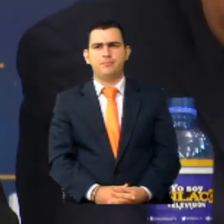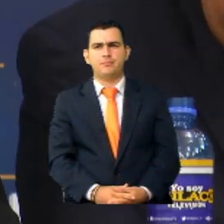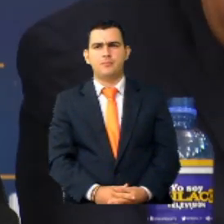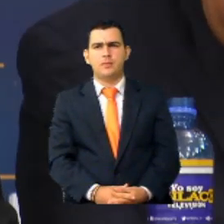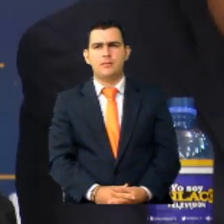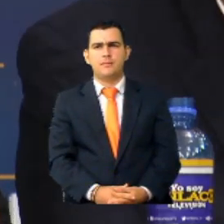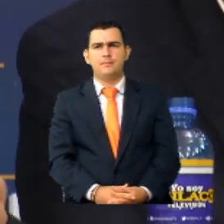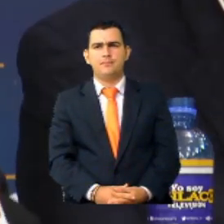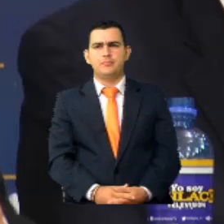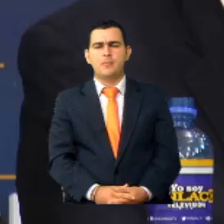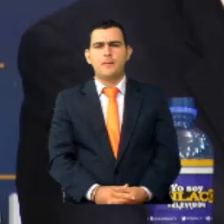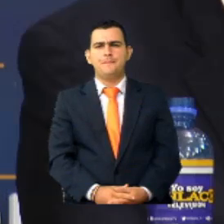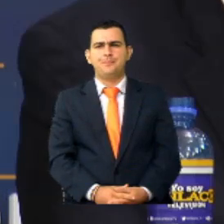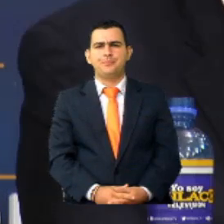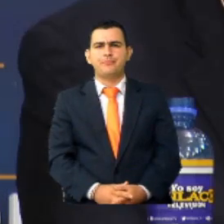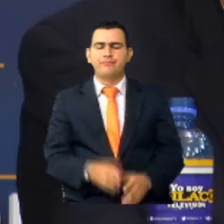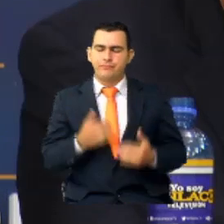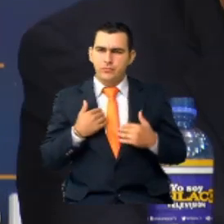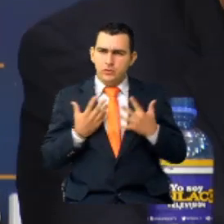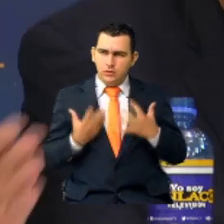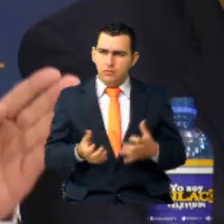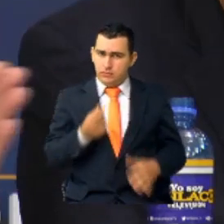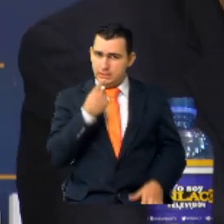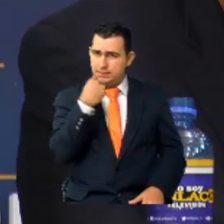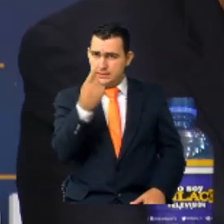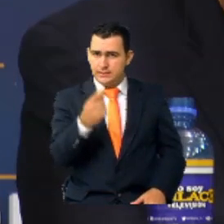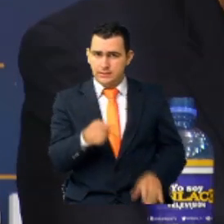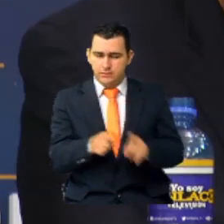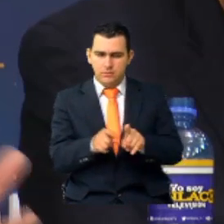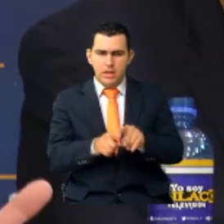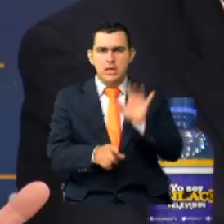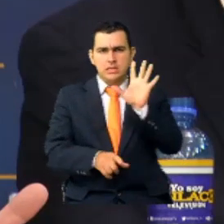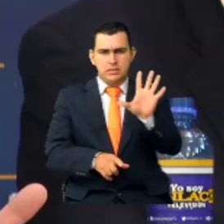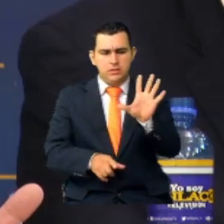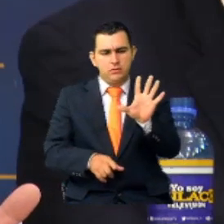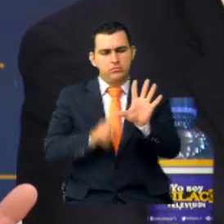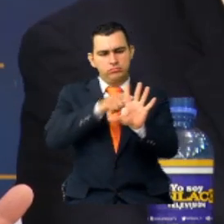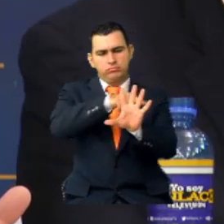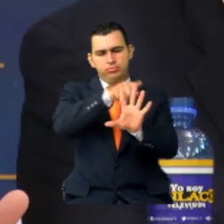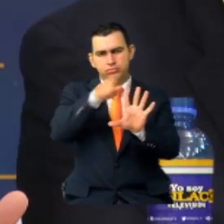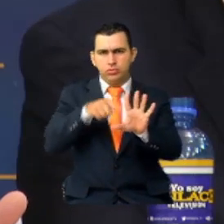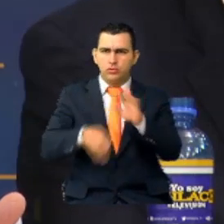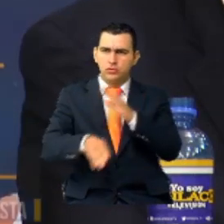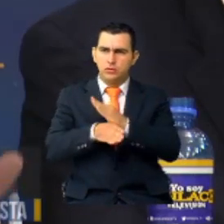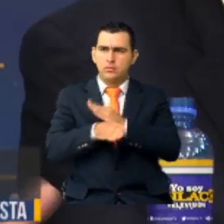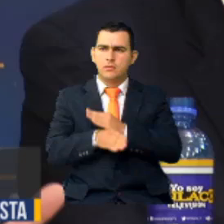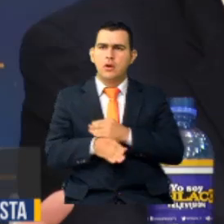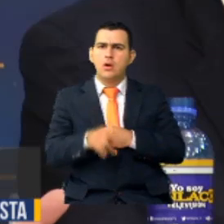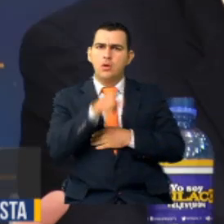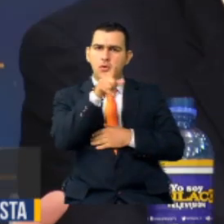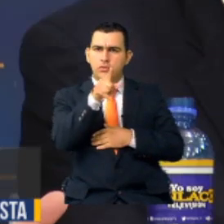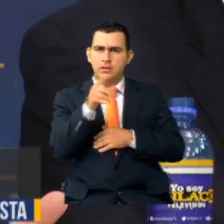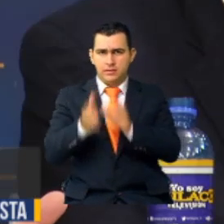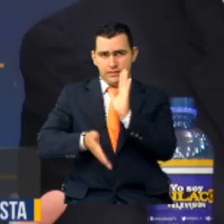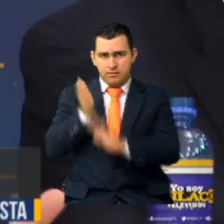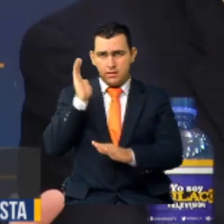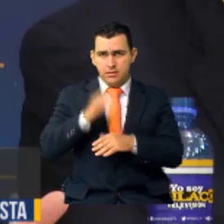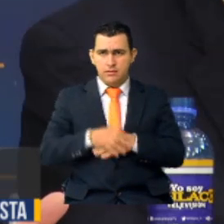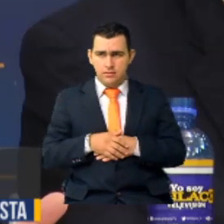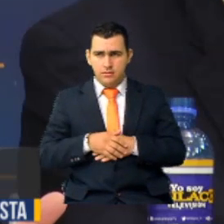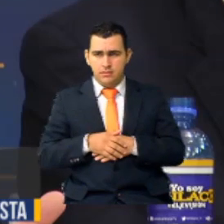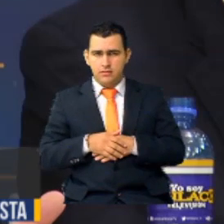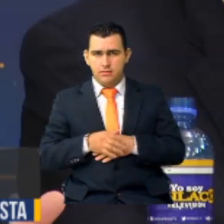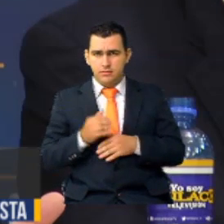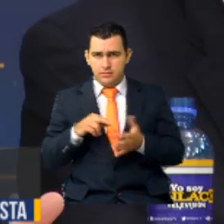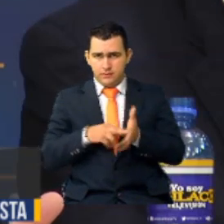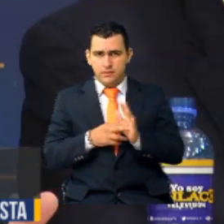Delgado. Bueno, yo quiero, usted me dice que estos cinco candidatos para poder seguir, es decir, usted se va a ir. Es lo que quiere